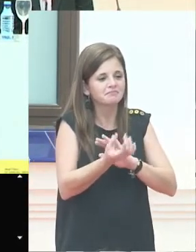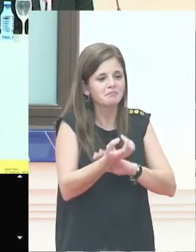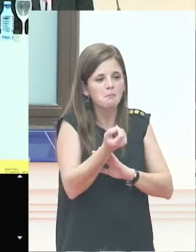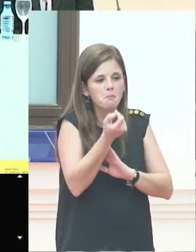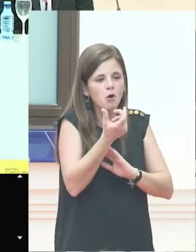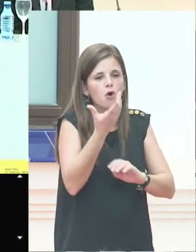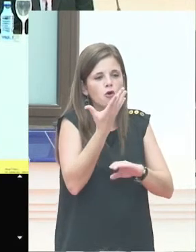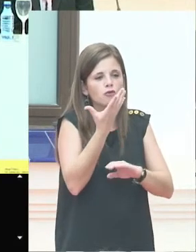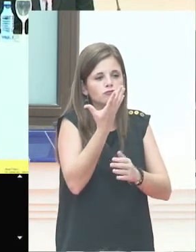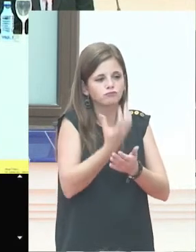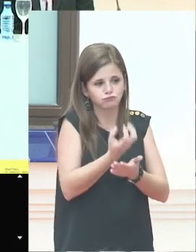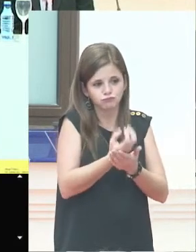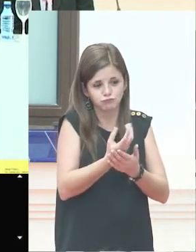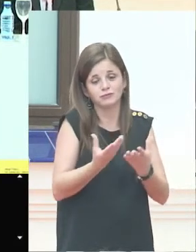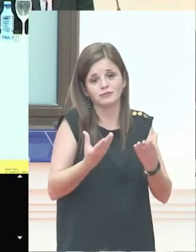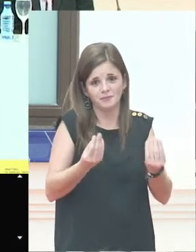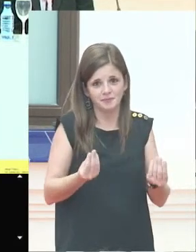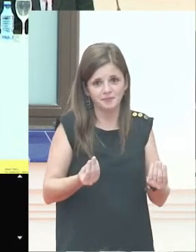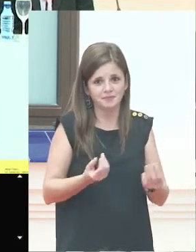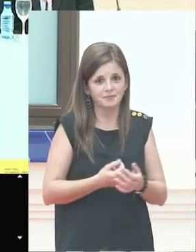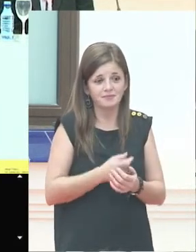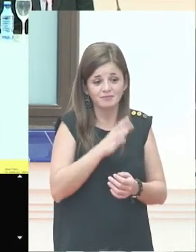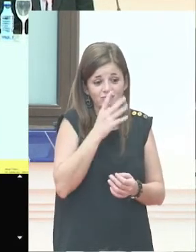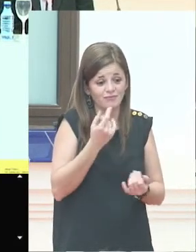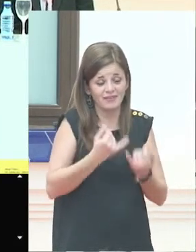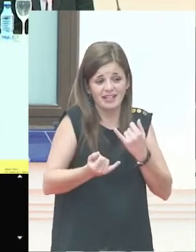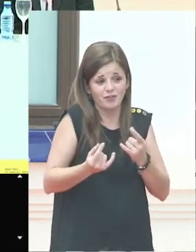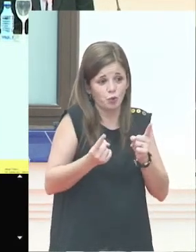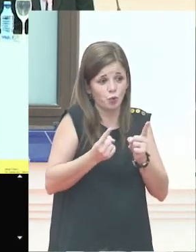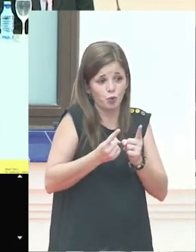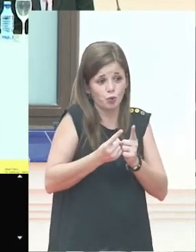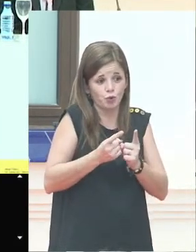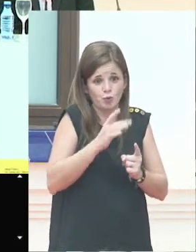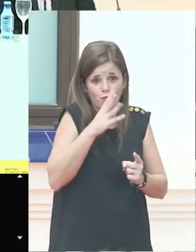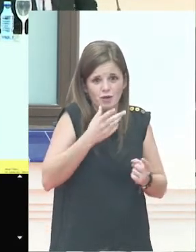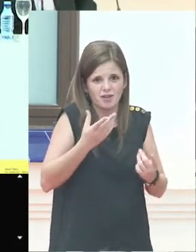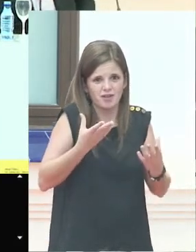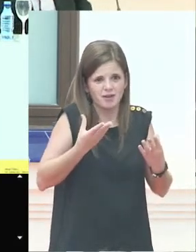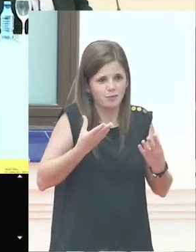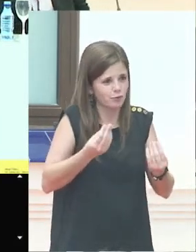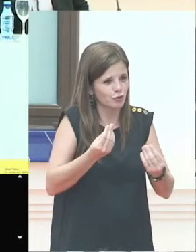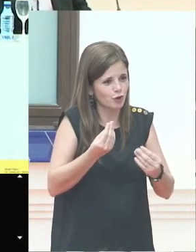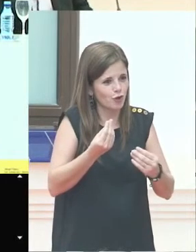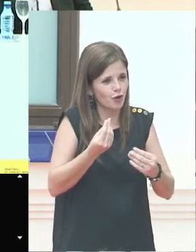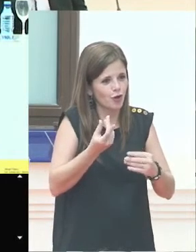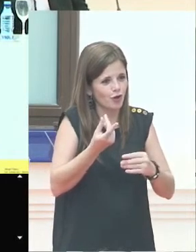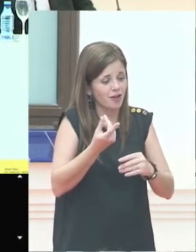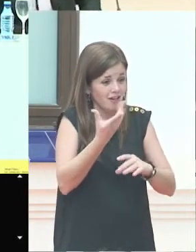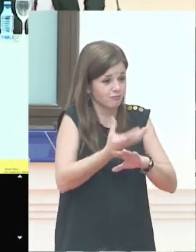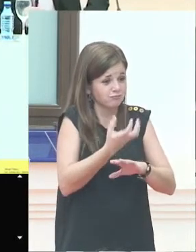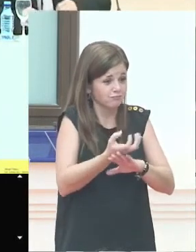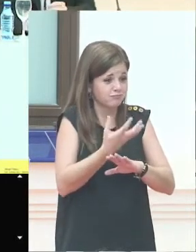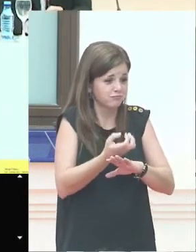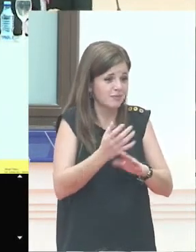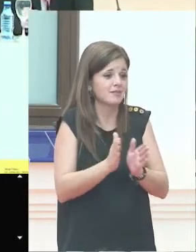de bajada. En nuestro caso se nos queda corto, porque tenemos muchísimas operaciones de inserción y de edición sobre las bases de